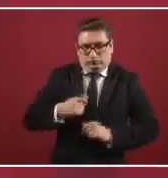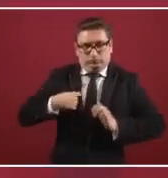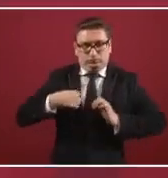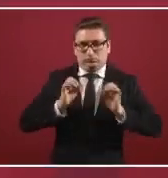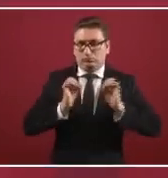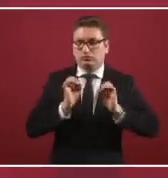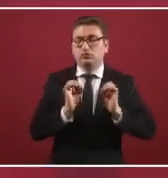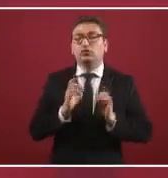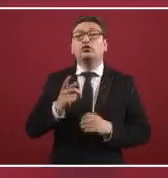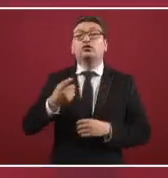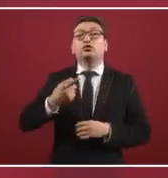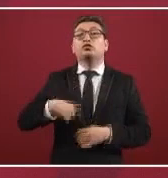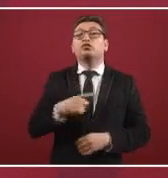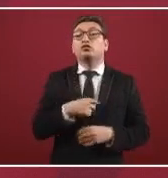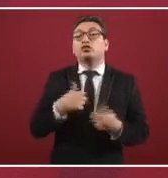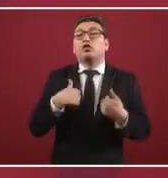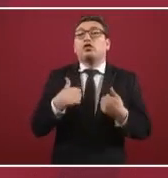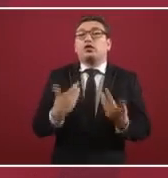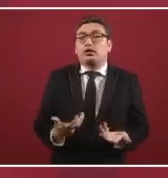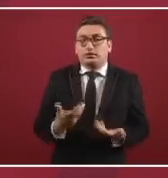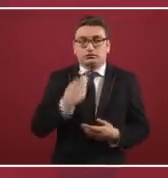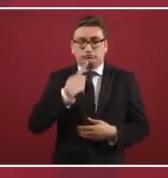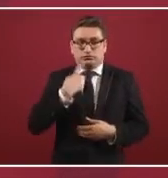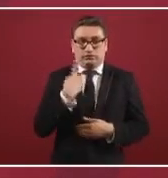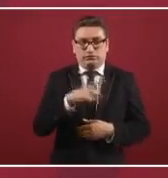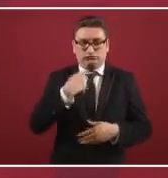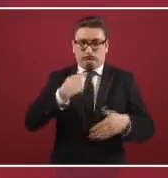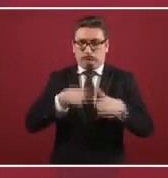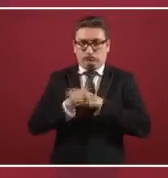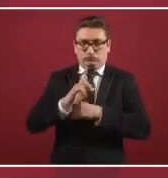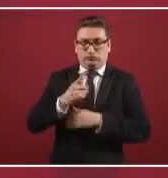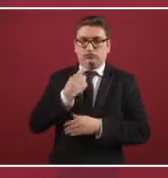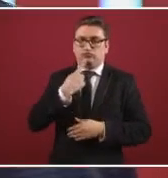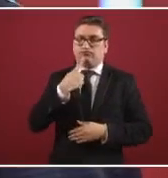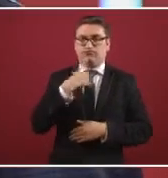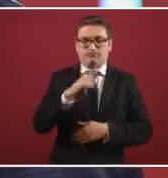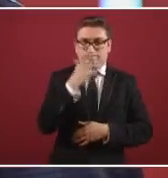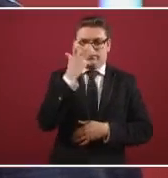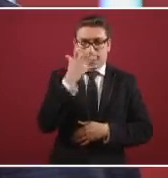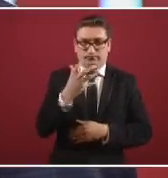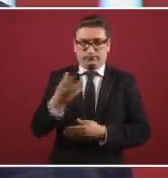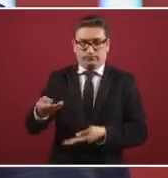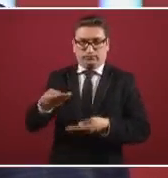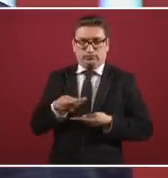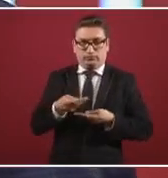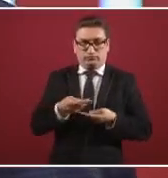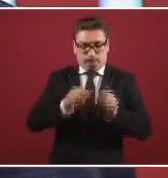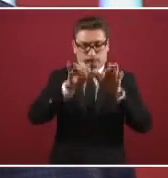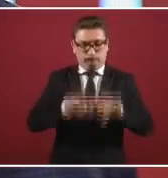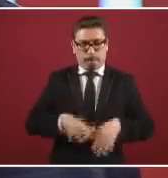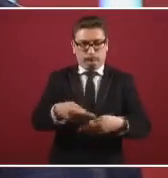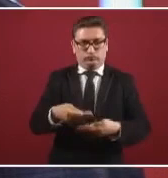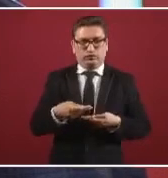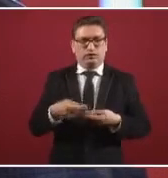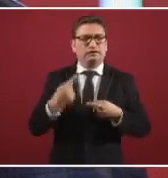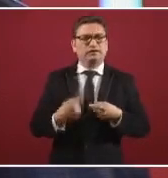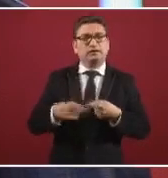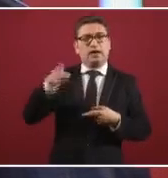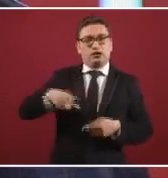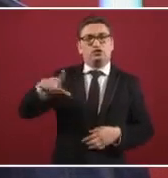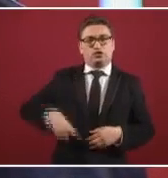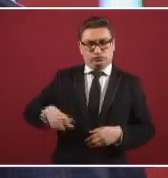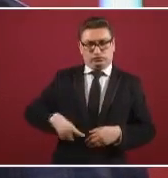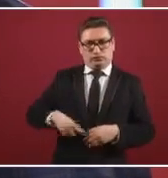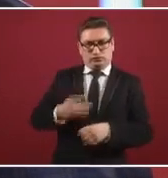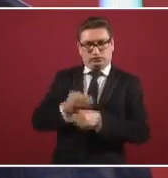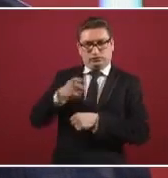Nosotros recibimos una denuncia, una queja formal por escrito del gobierno del estado, firmada